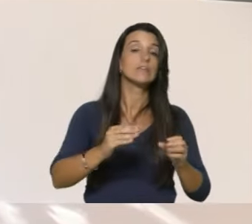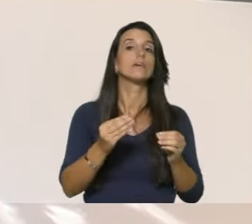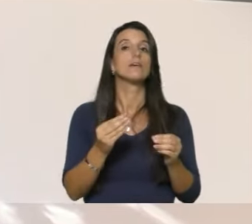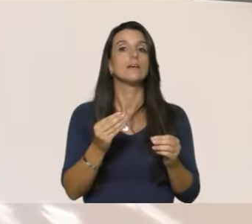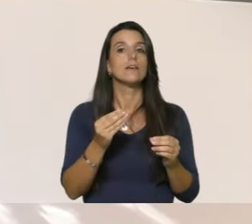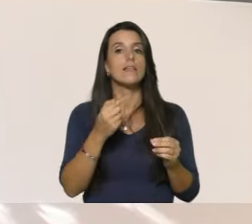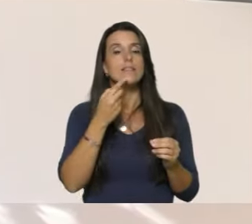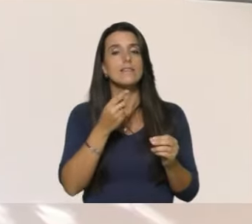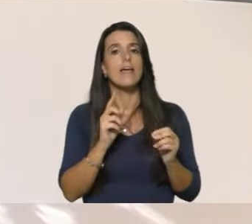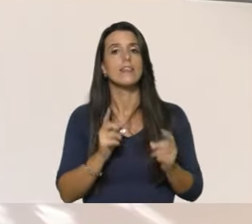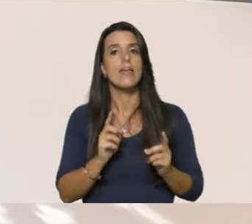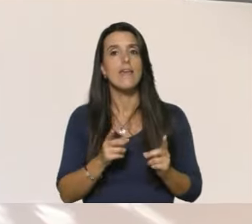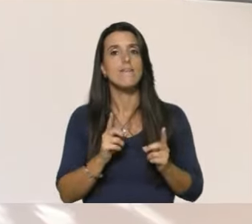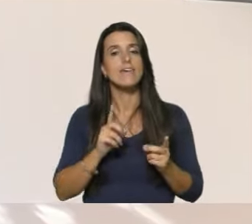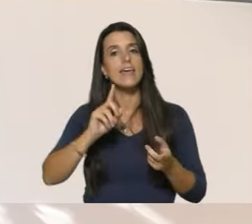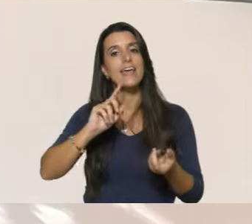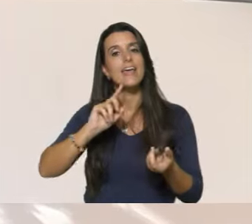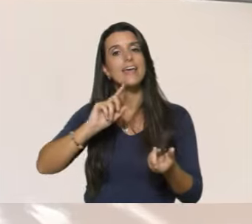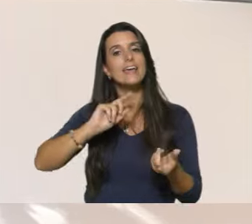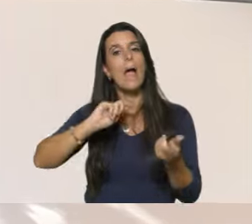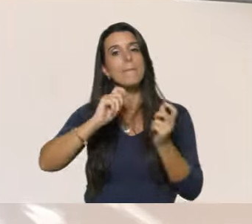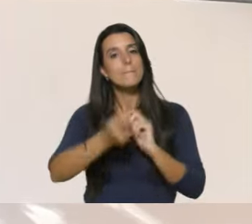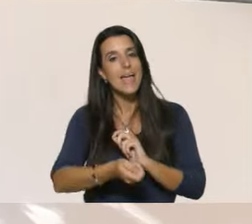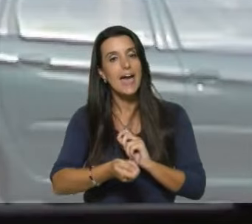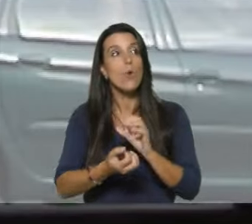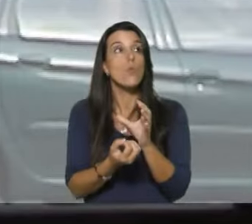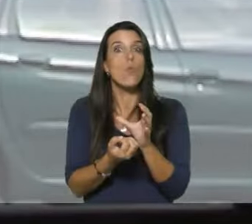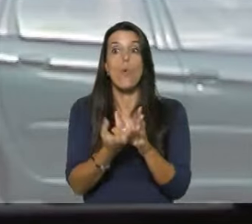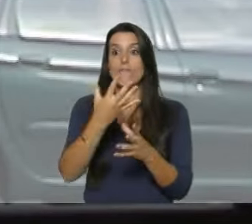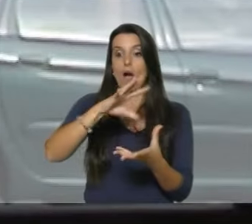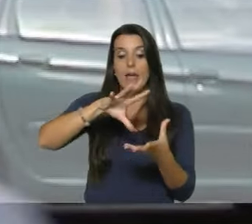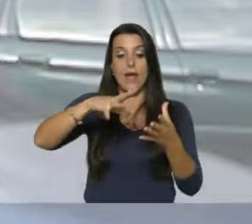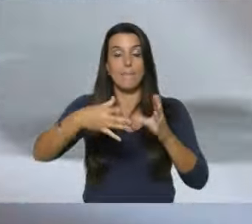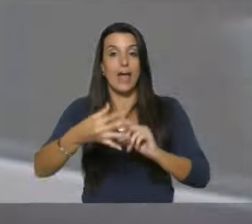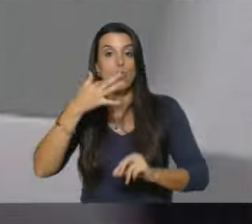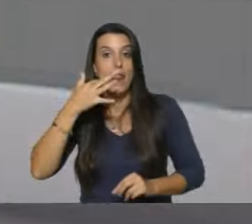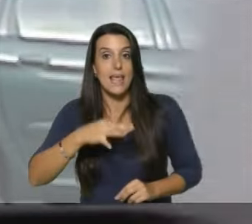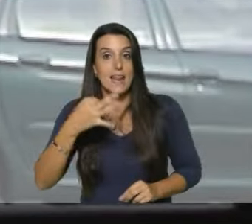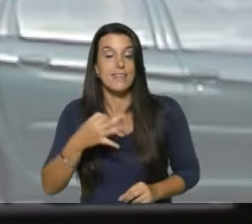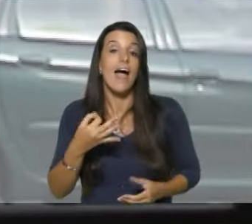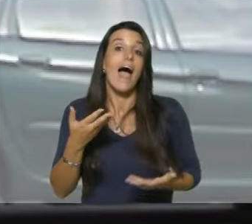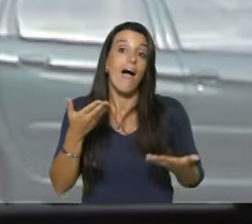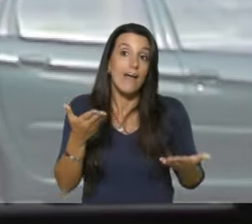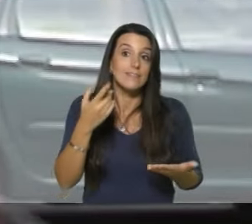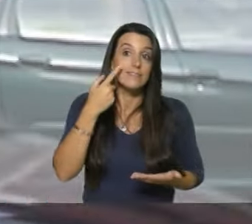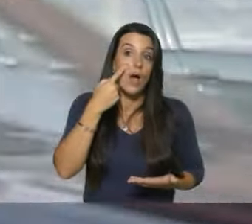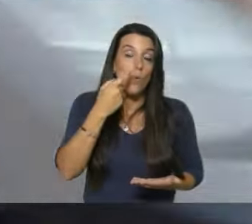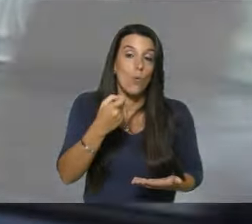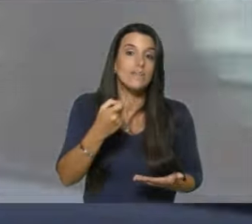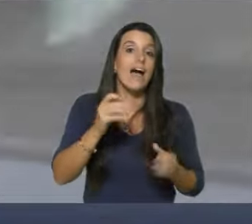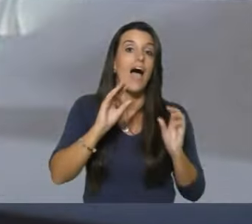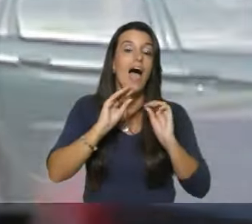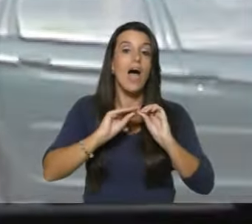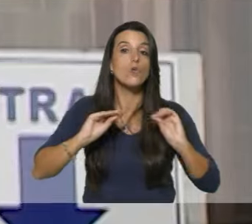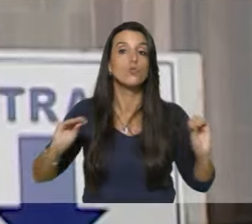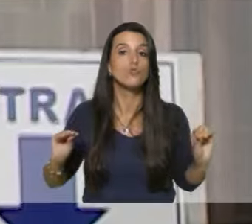entiende que tienen que ser cambiados actualizados a a la realidad actual y en ese sentido este se anunció